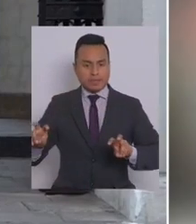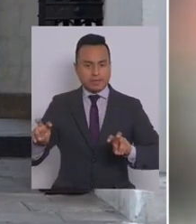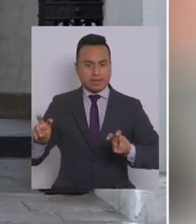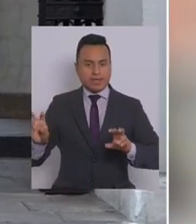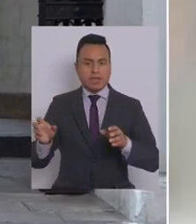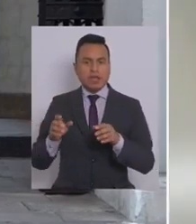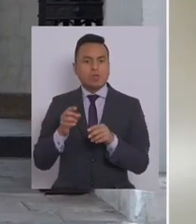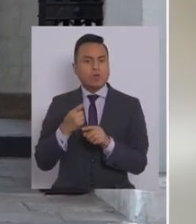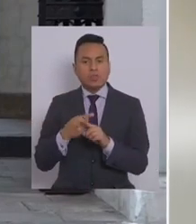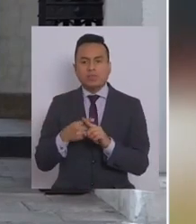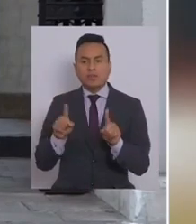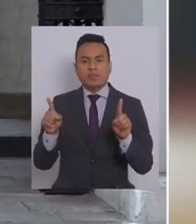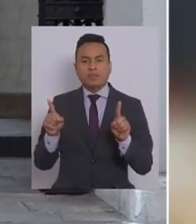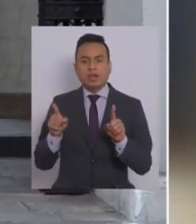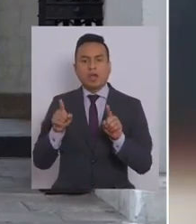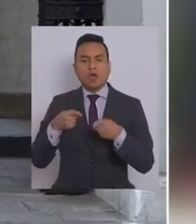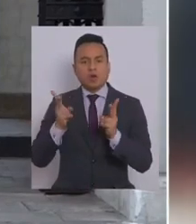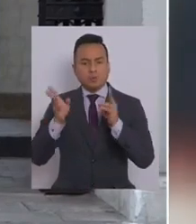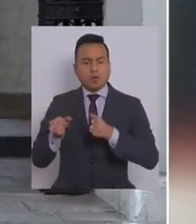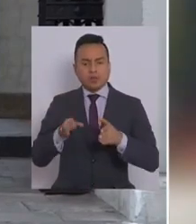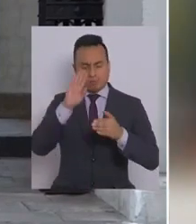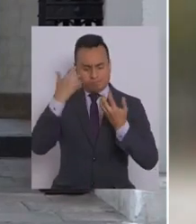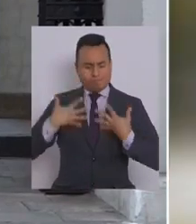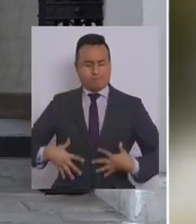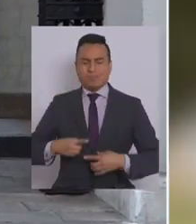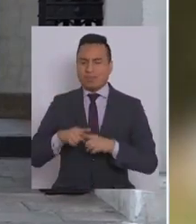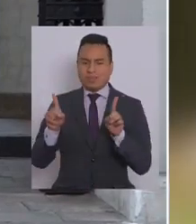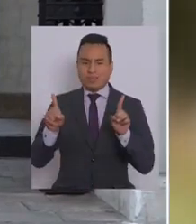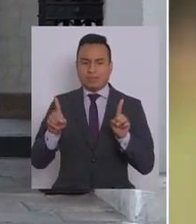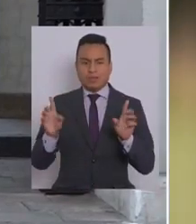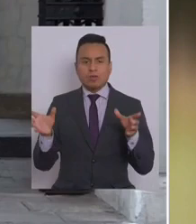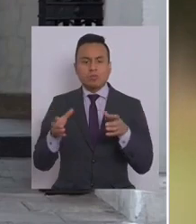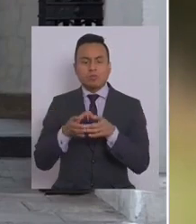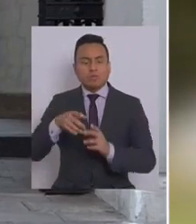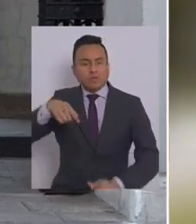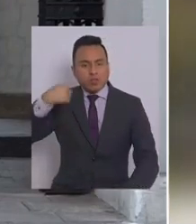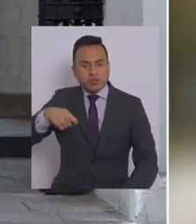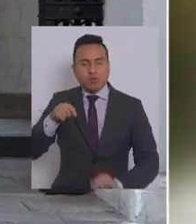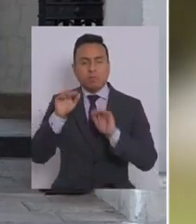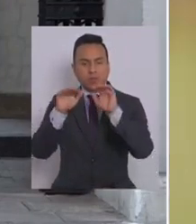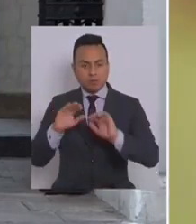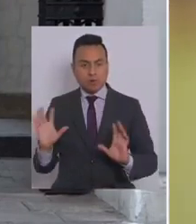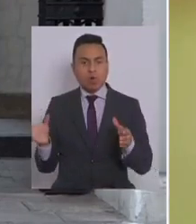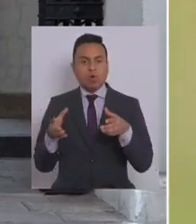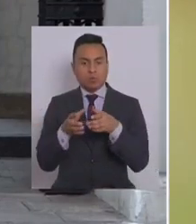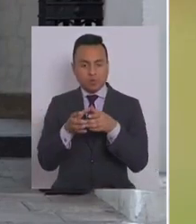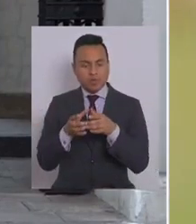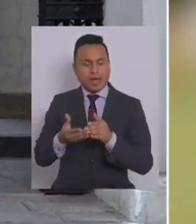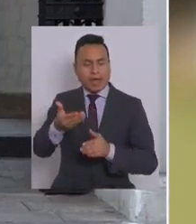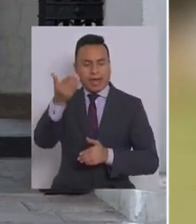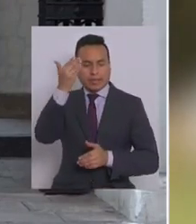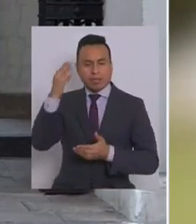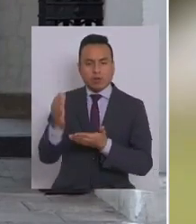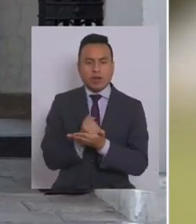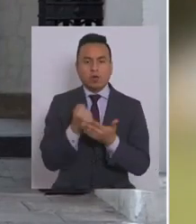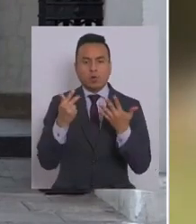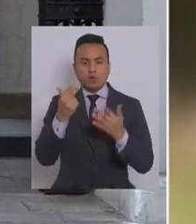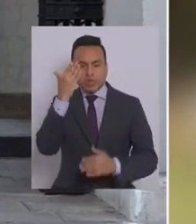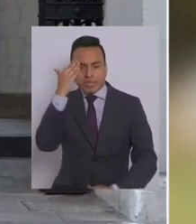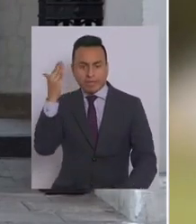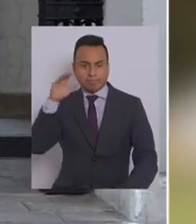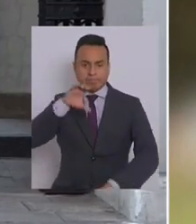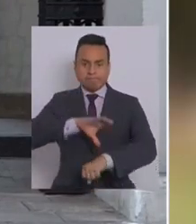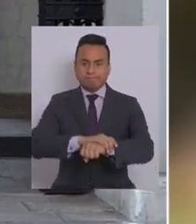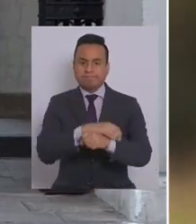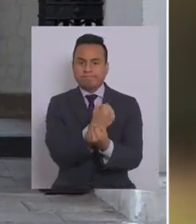que actúan como orden público, por lo tanto son extraordinariamente valiosos. Son los mismos grupos que lograron hace 8 días detener